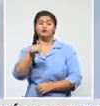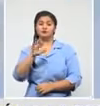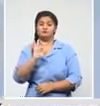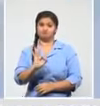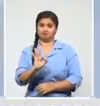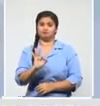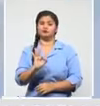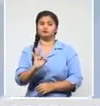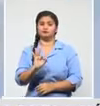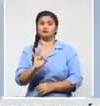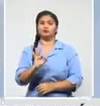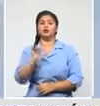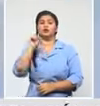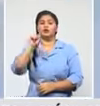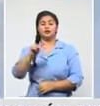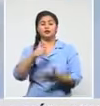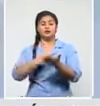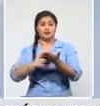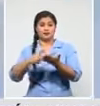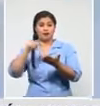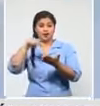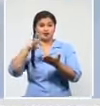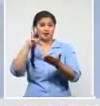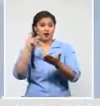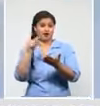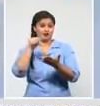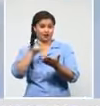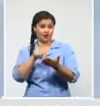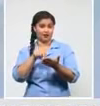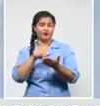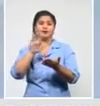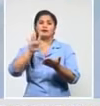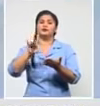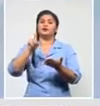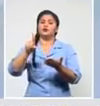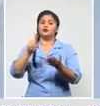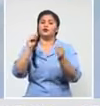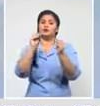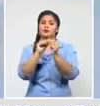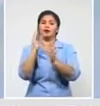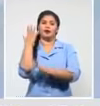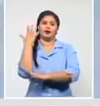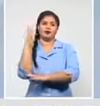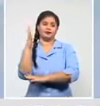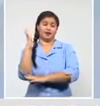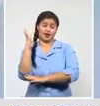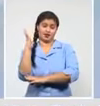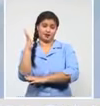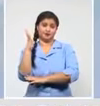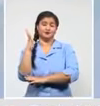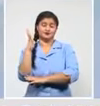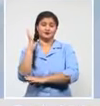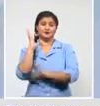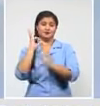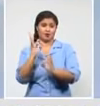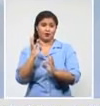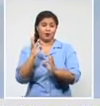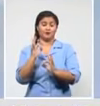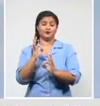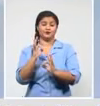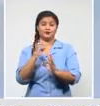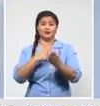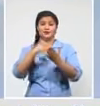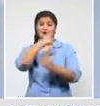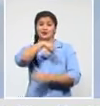estos, en la semana, 51 son importados contra 58